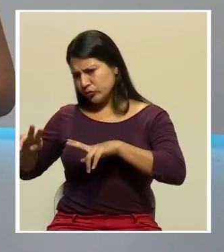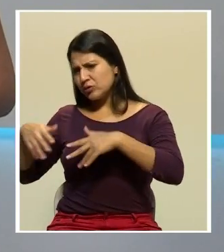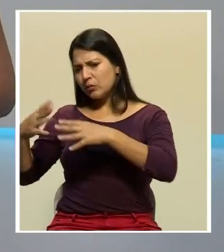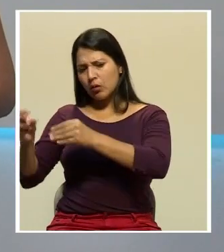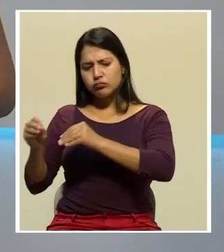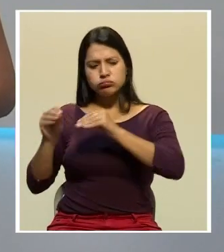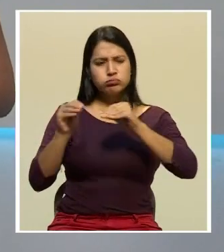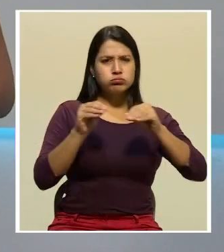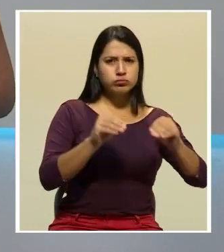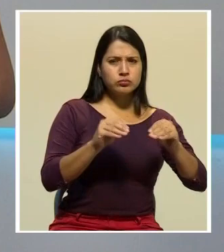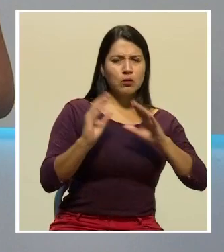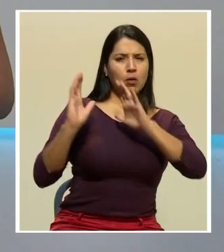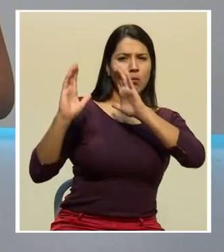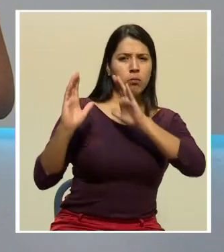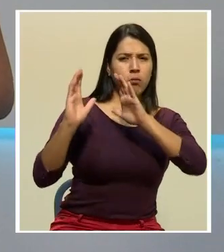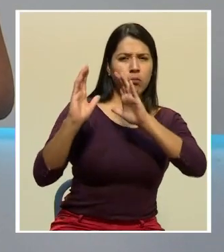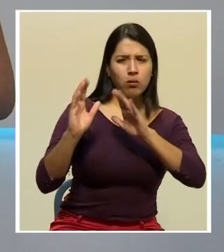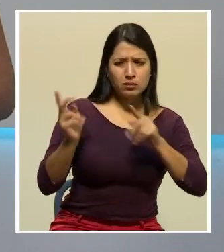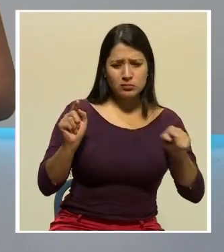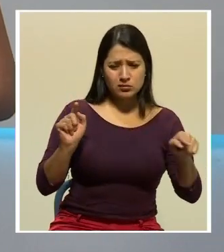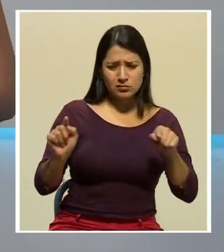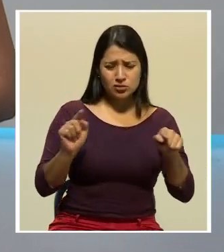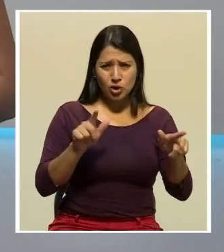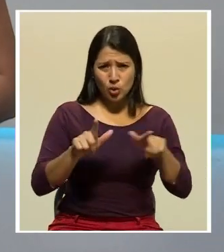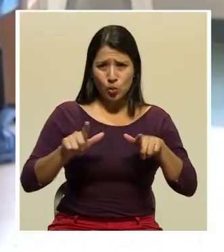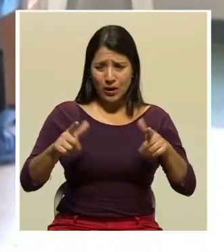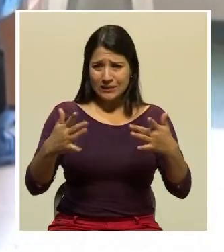es parte de la realidad de una pandemia.